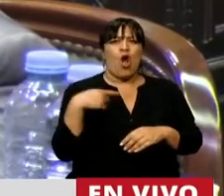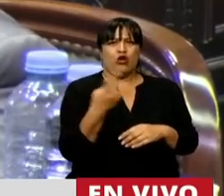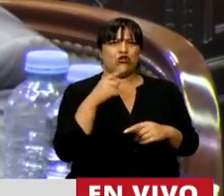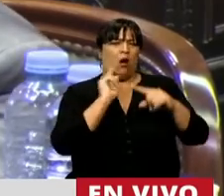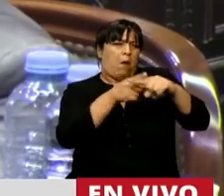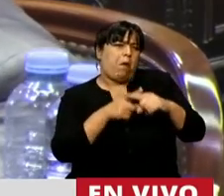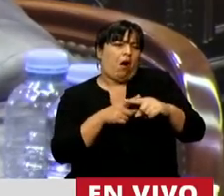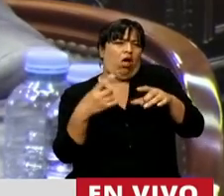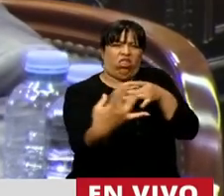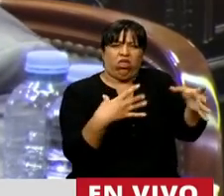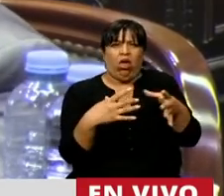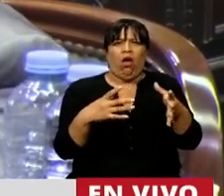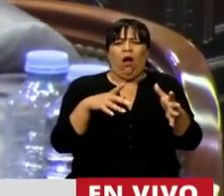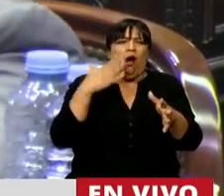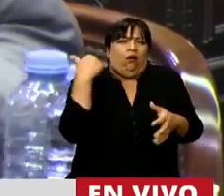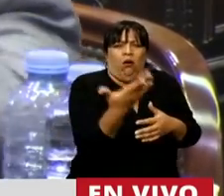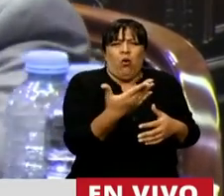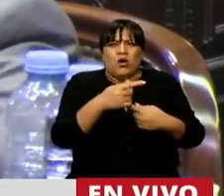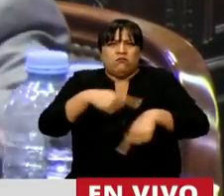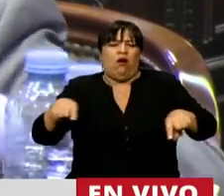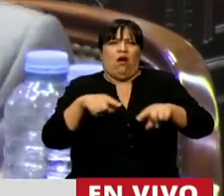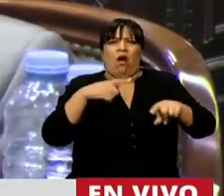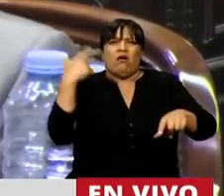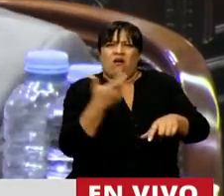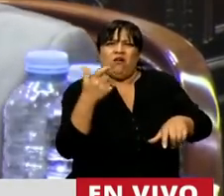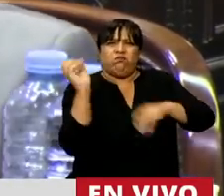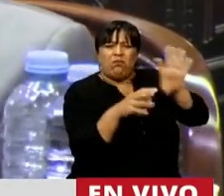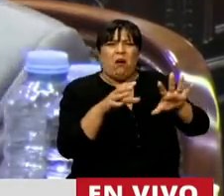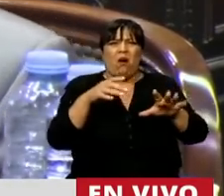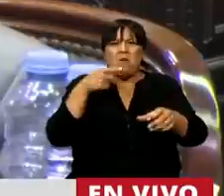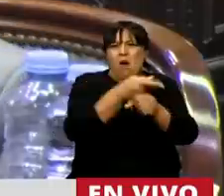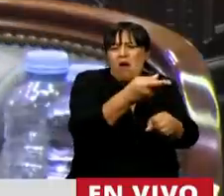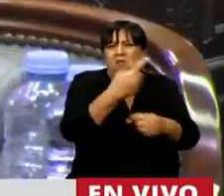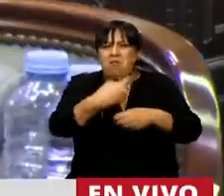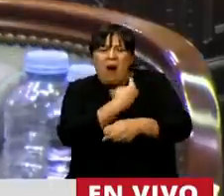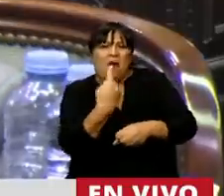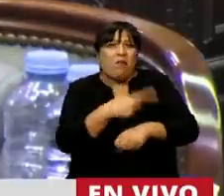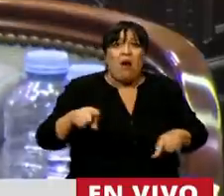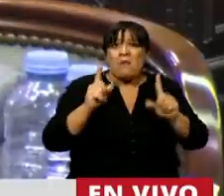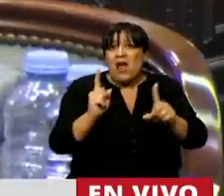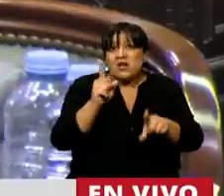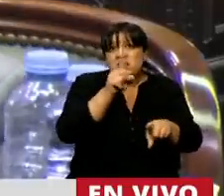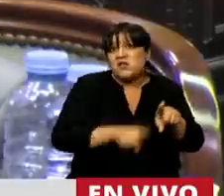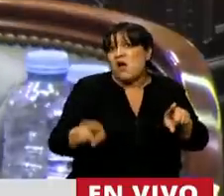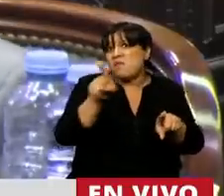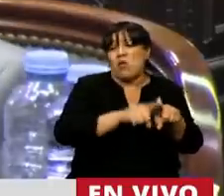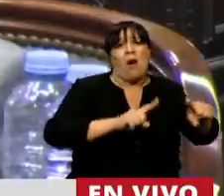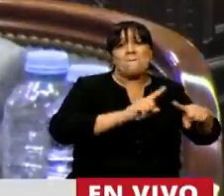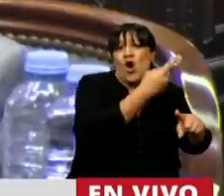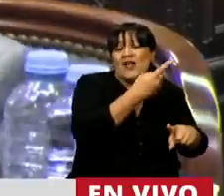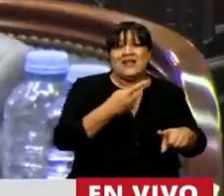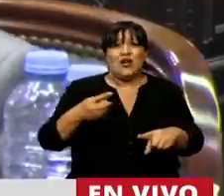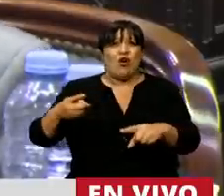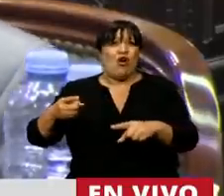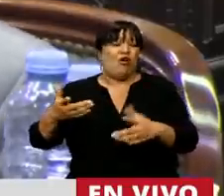peleamos, nos enojamos, nos sonrojamos, nos tiramos piedras, nos ofendemos y nos agraviamos, pero en definitiva hacemos siempre lo mismo, de un lado y del